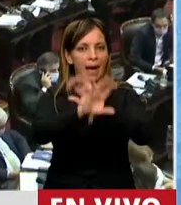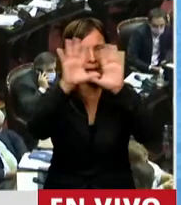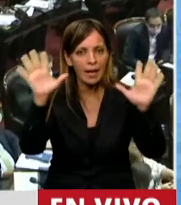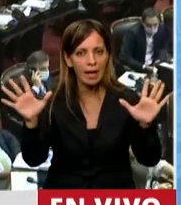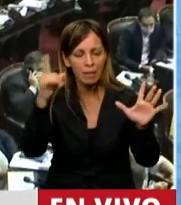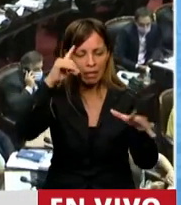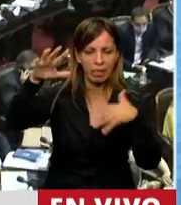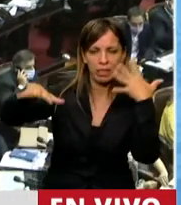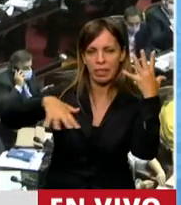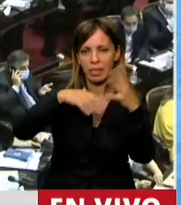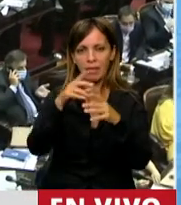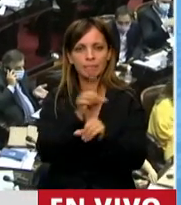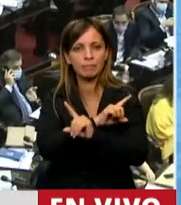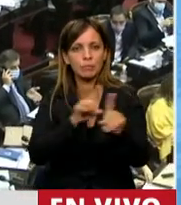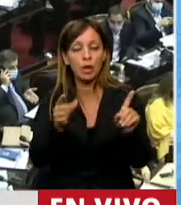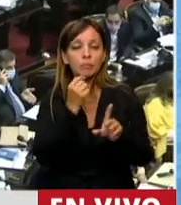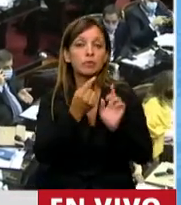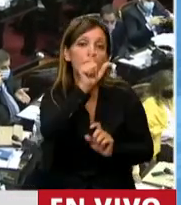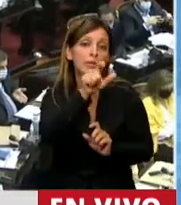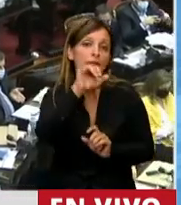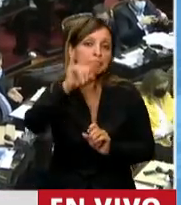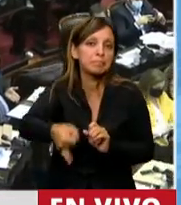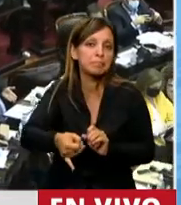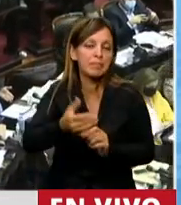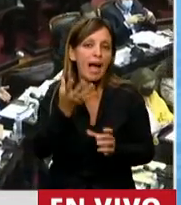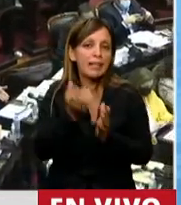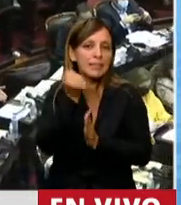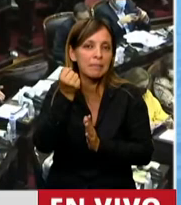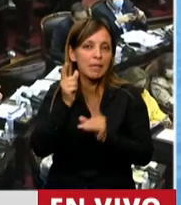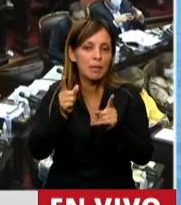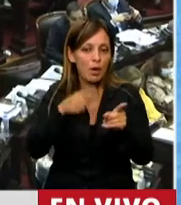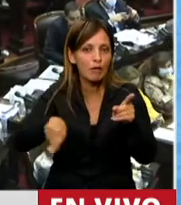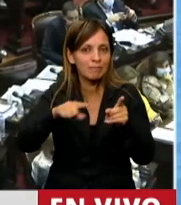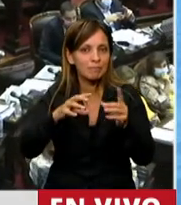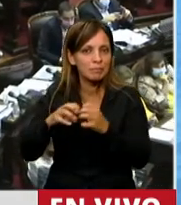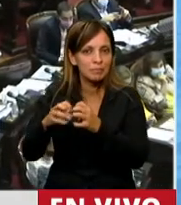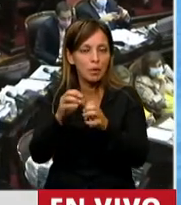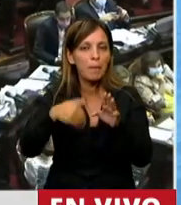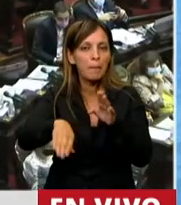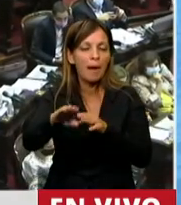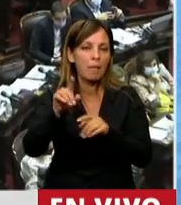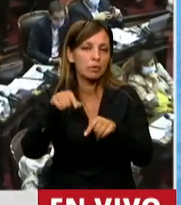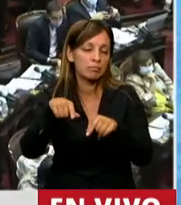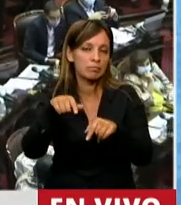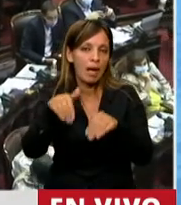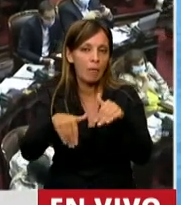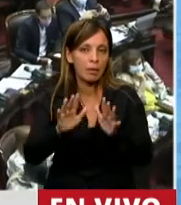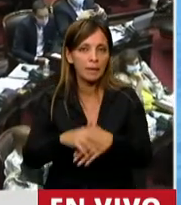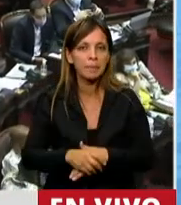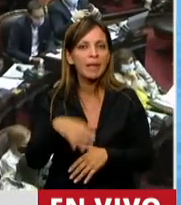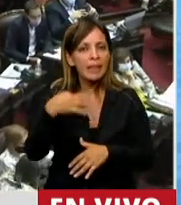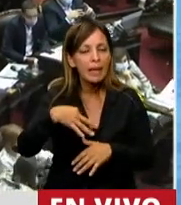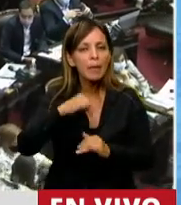haya confusión en quienes vengan a aceptar lo que estamos tratando y lo que vamos a votar. Hay que dejarlo